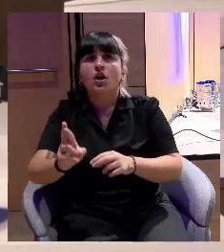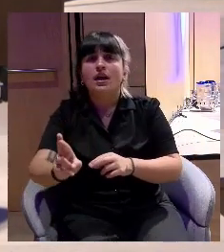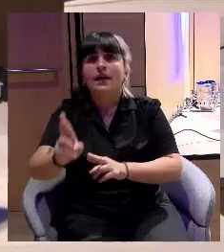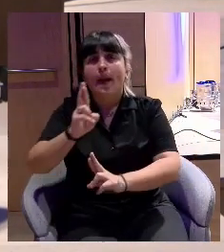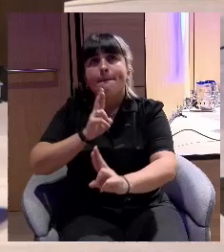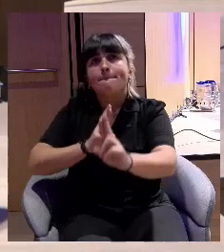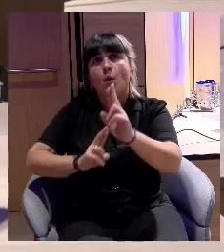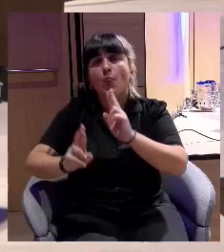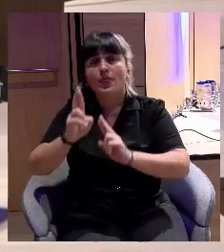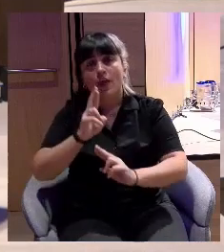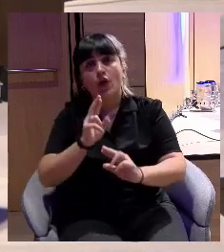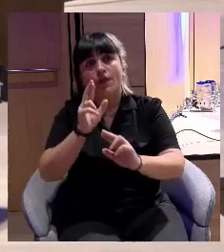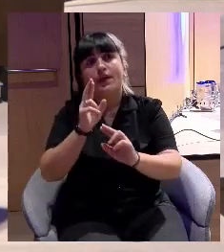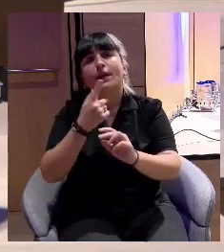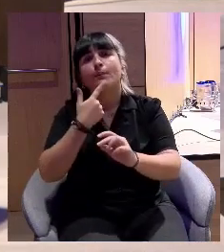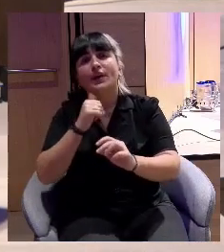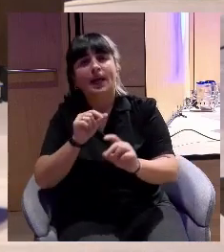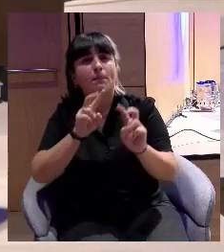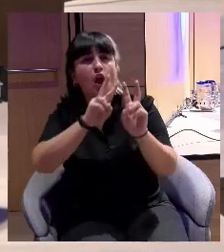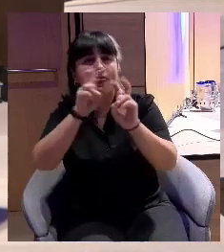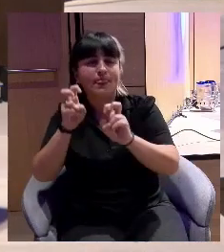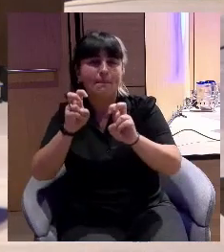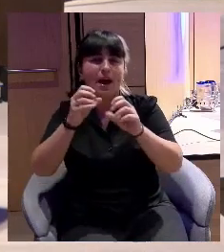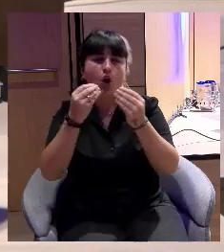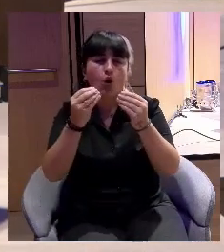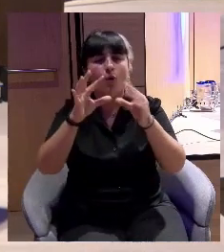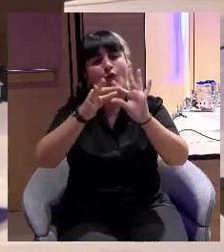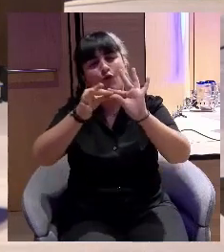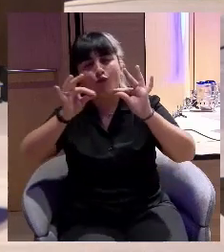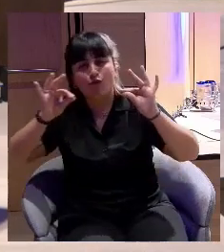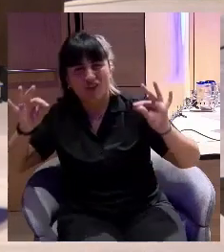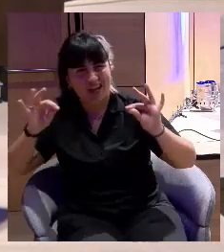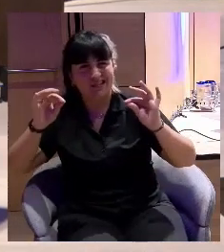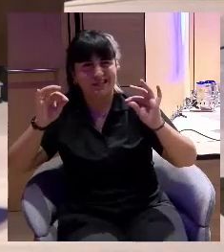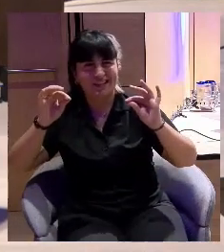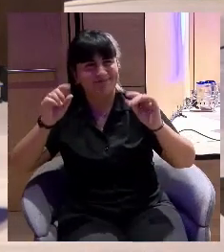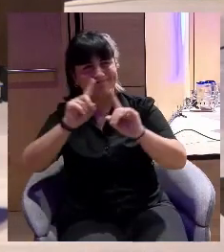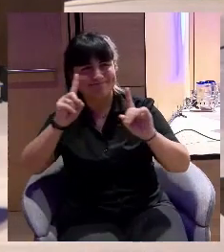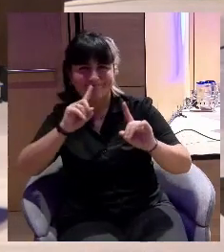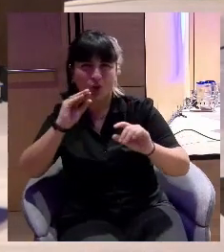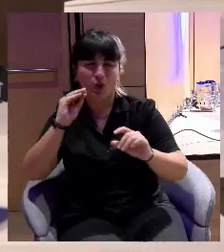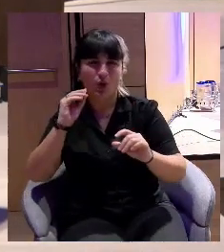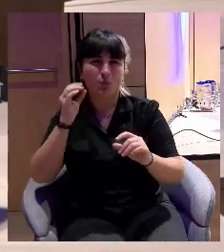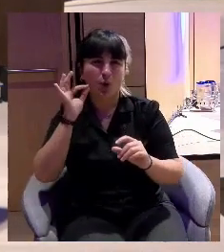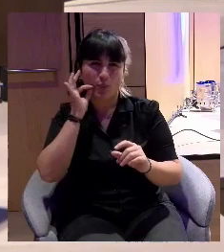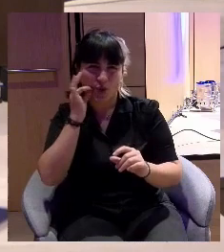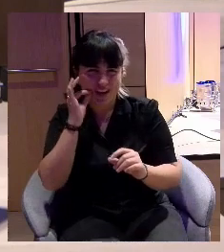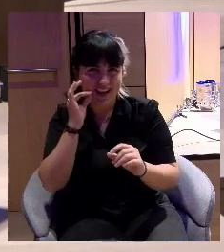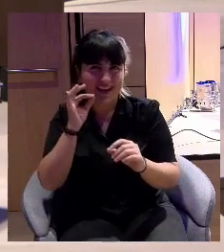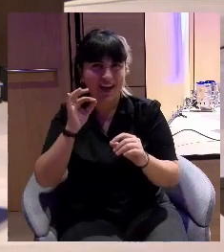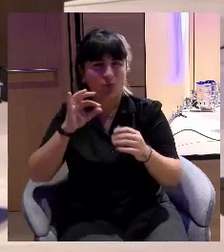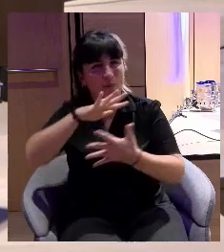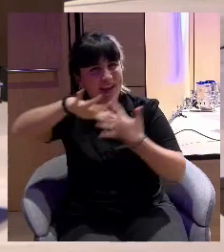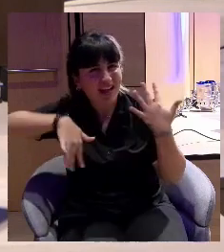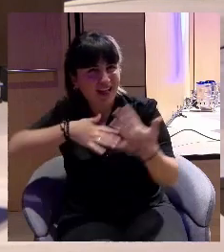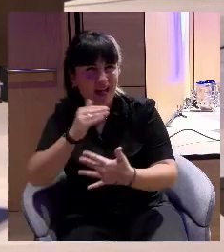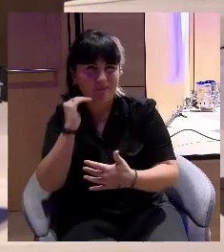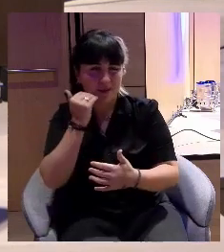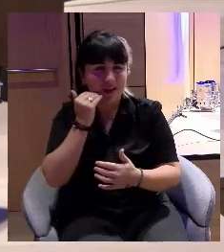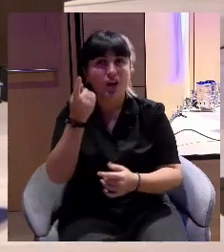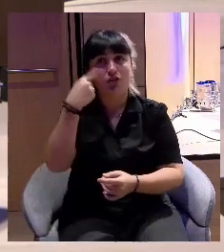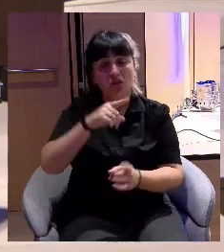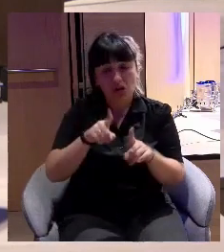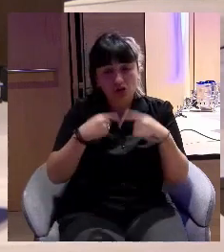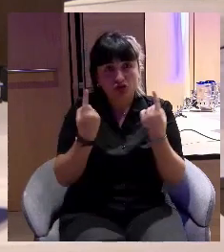las candidaturas, lo que hicimos fue hacer resúmenes temáticos de las diferentes propuestas, respetando la